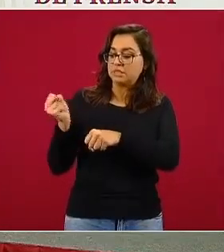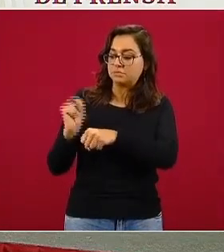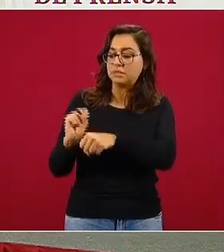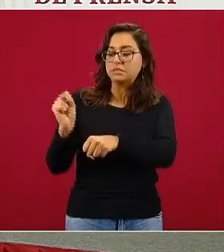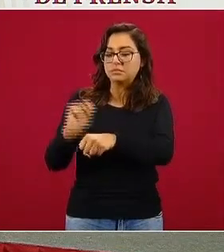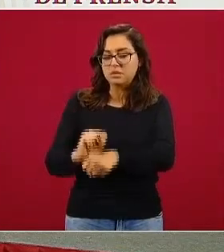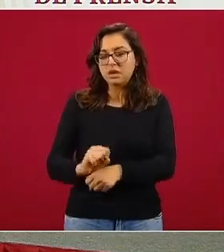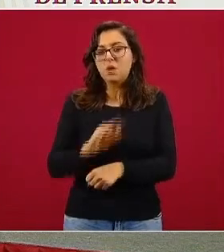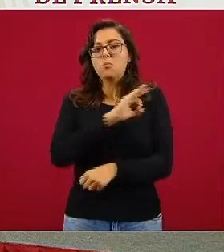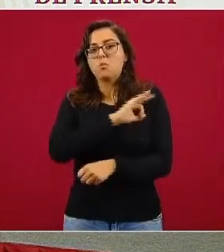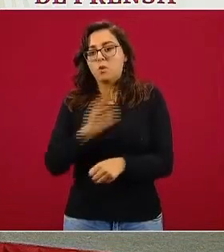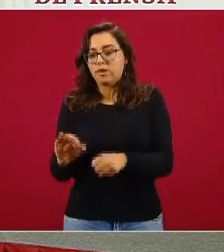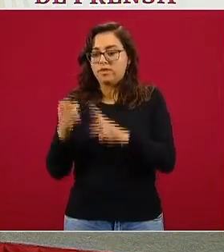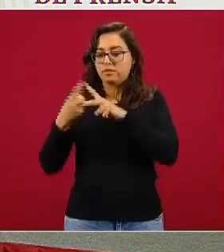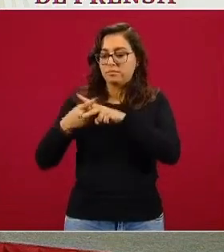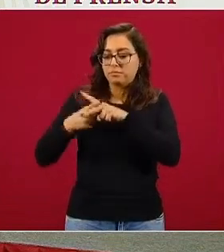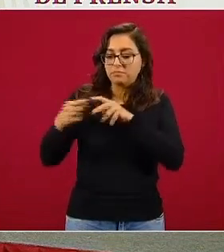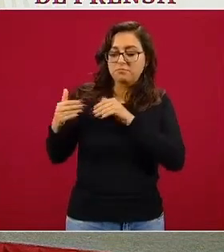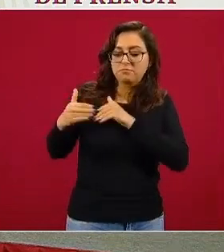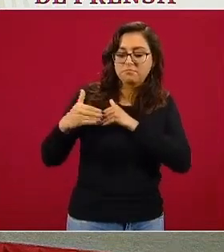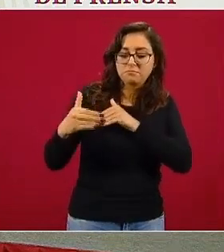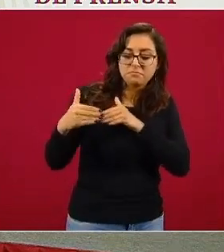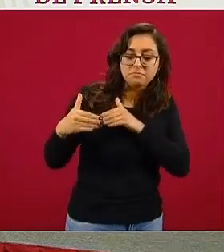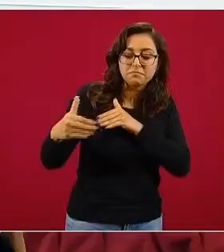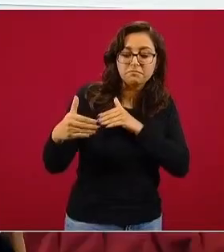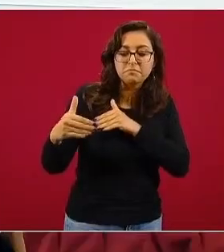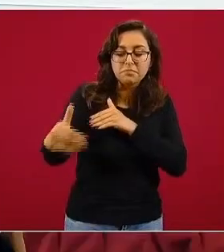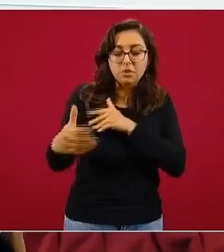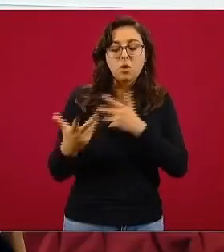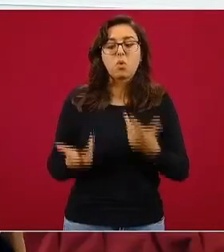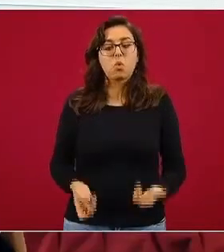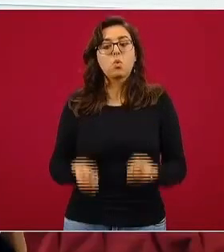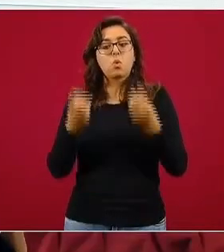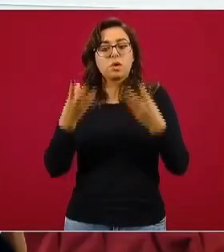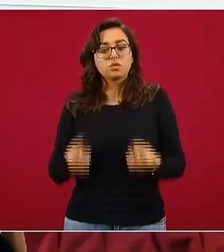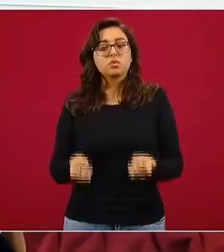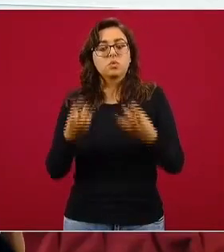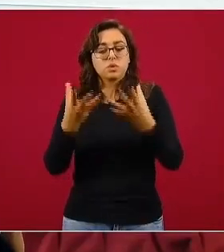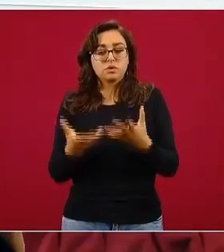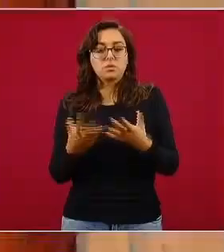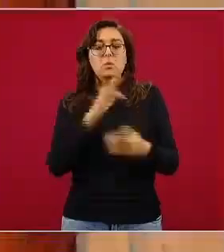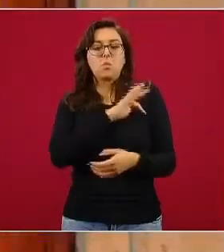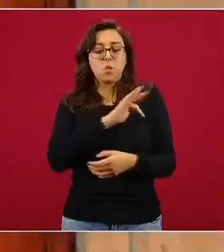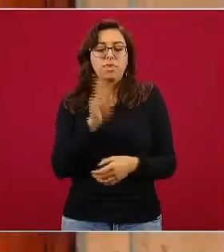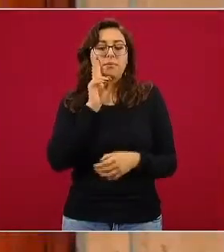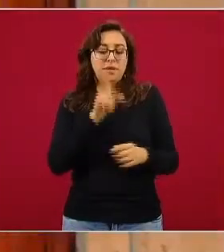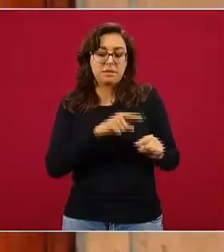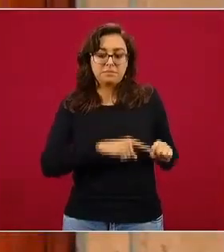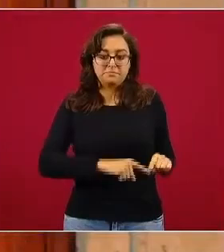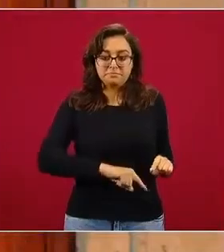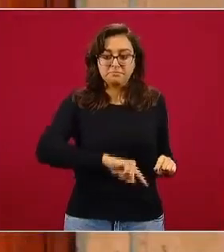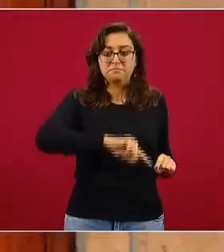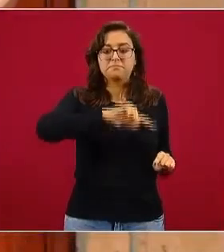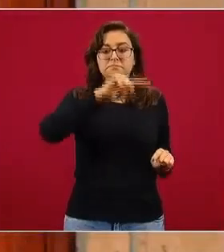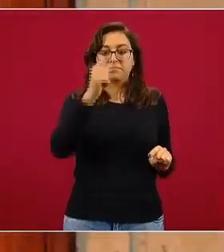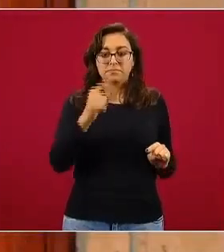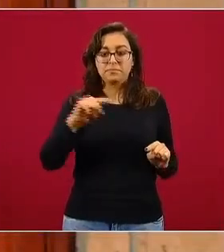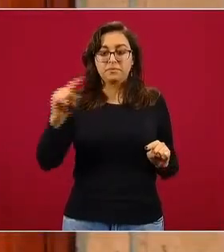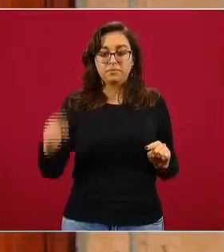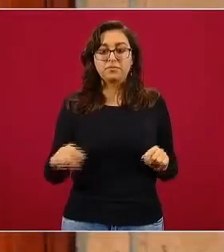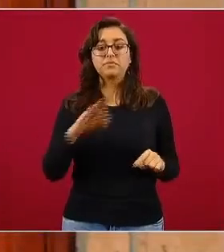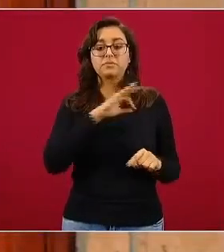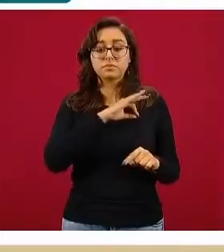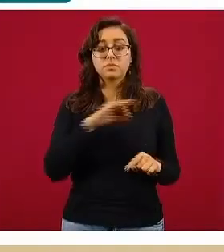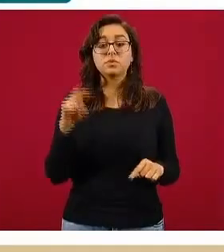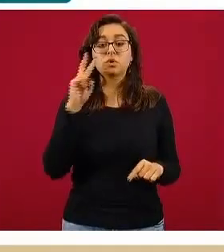graficar la curva de casos estimados y en su momento precisamente estimar que ya para el corte de hoy podrían